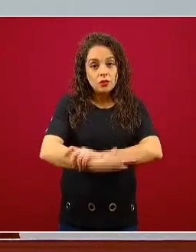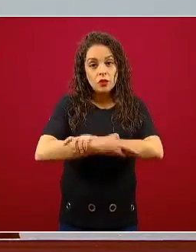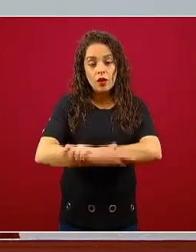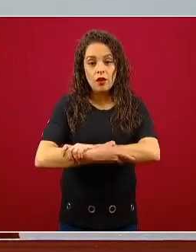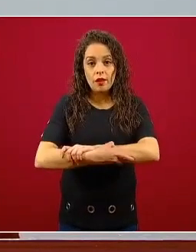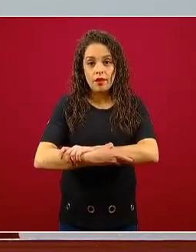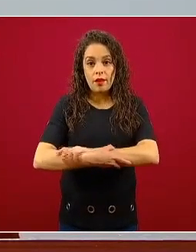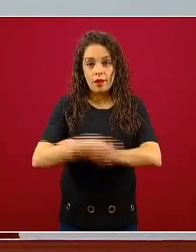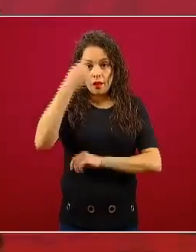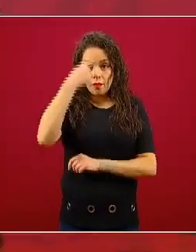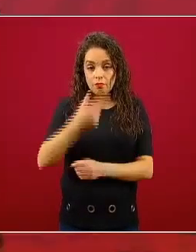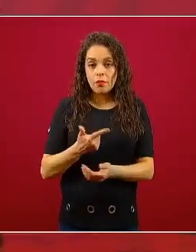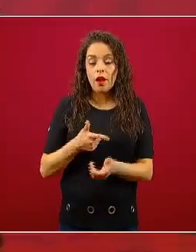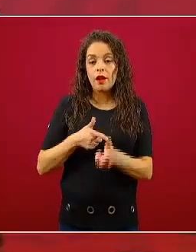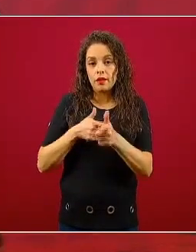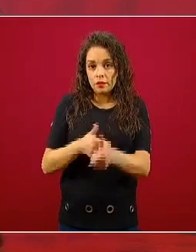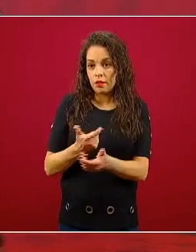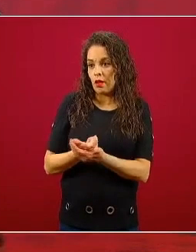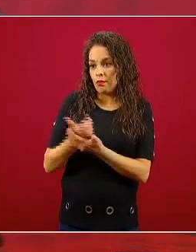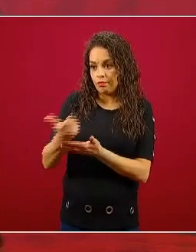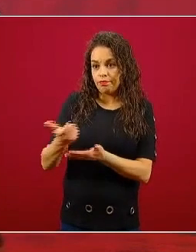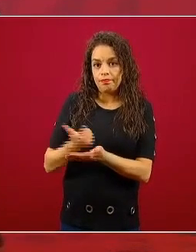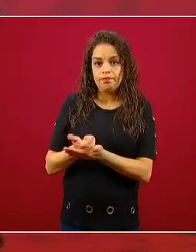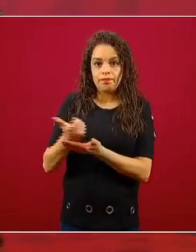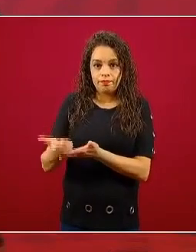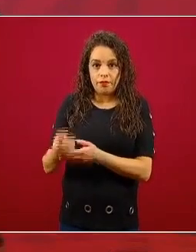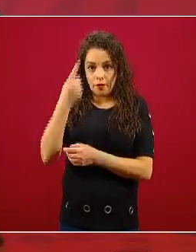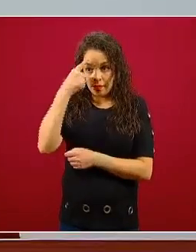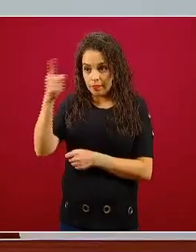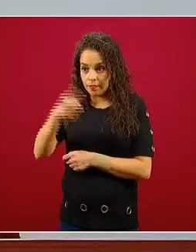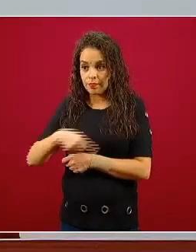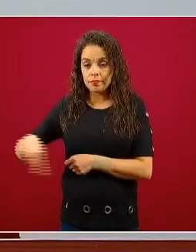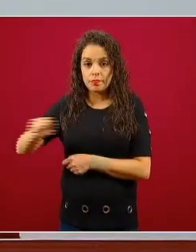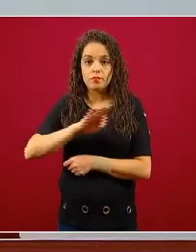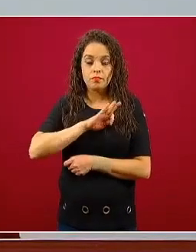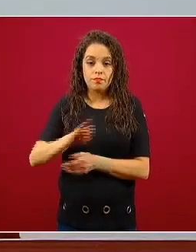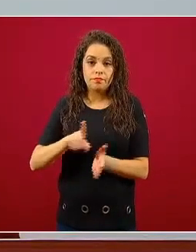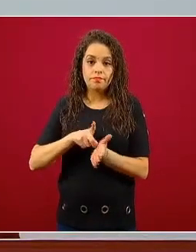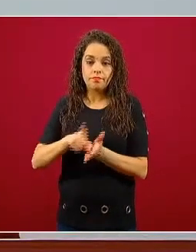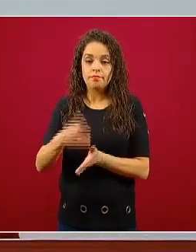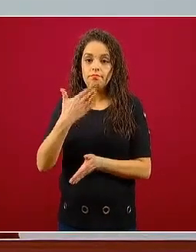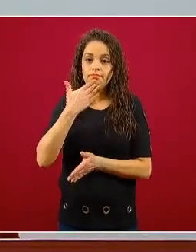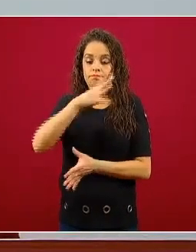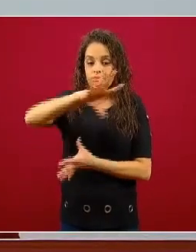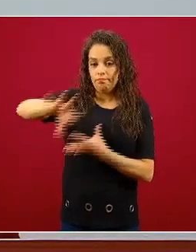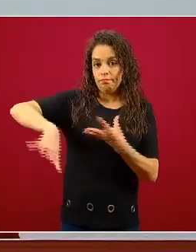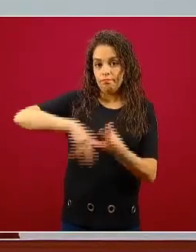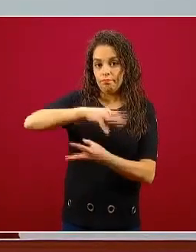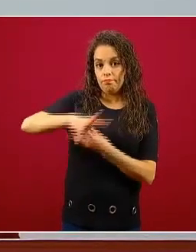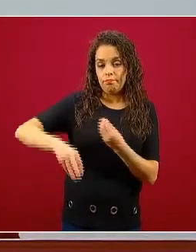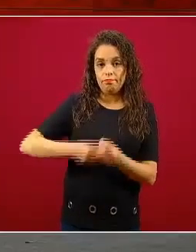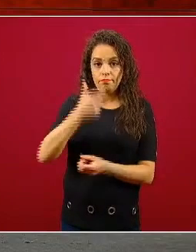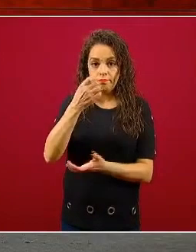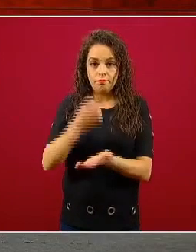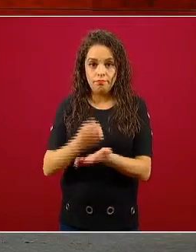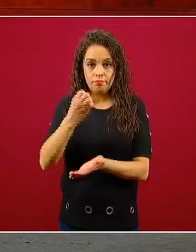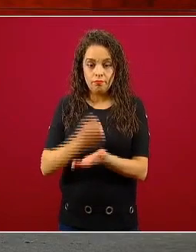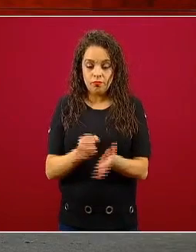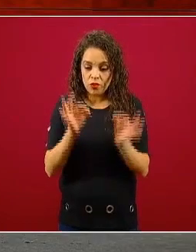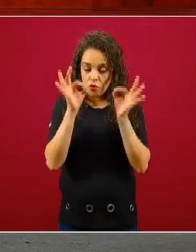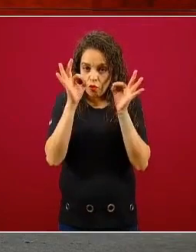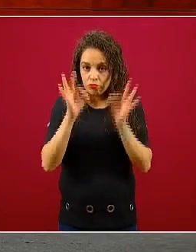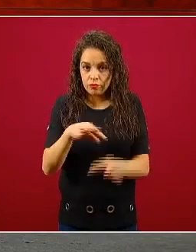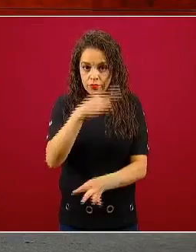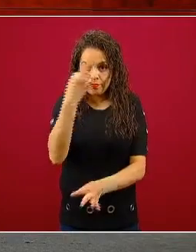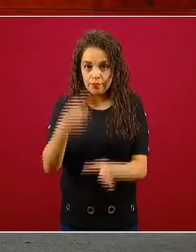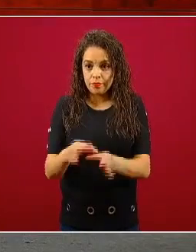sigan pagando a ellas y tengan el derecho a una cuarentena con un salario íntegro. Los invito también